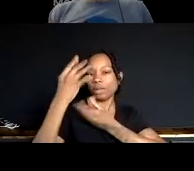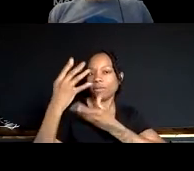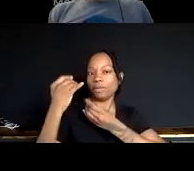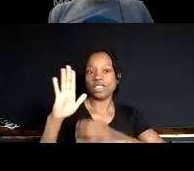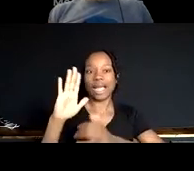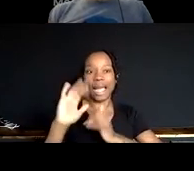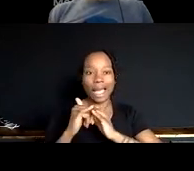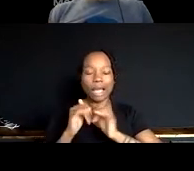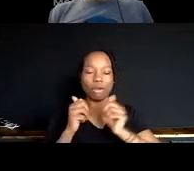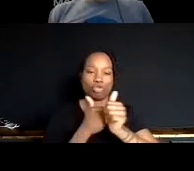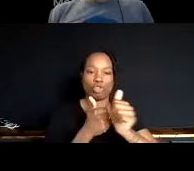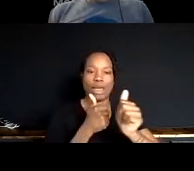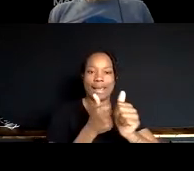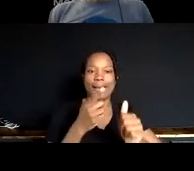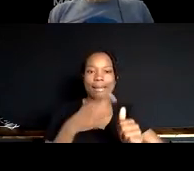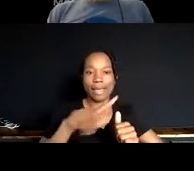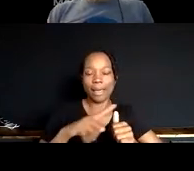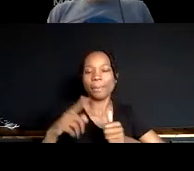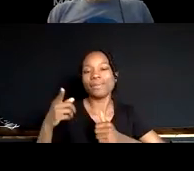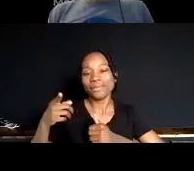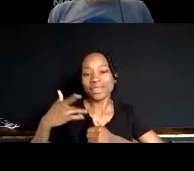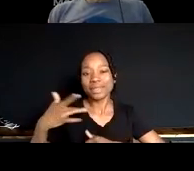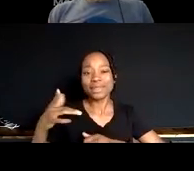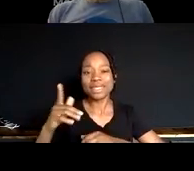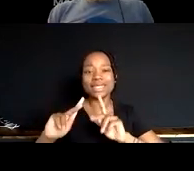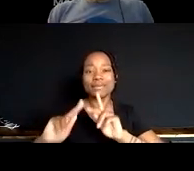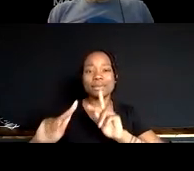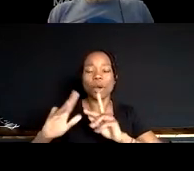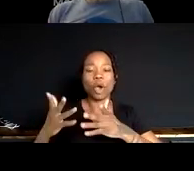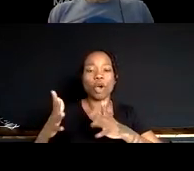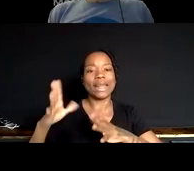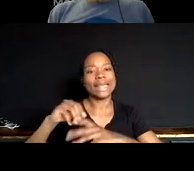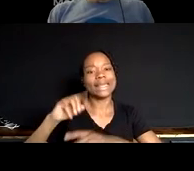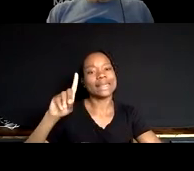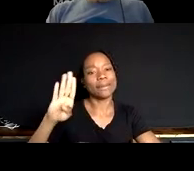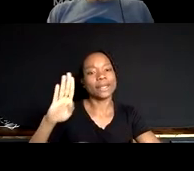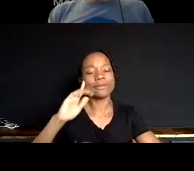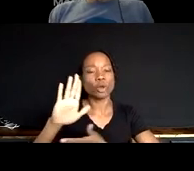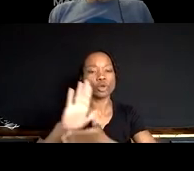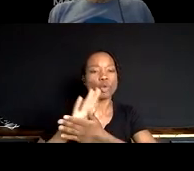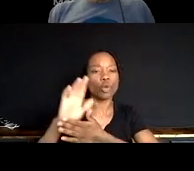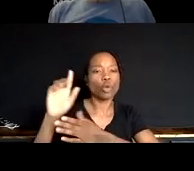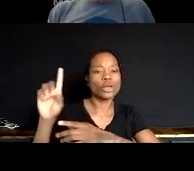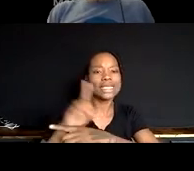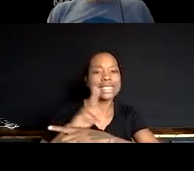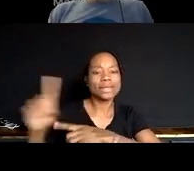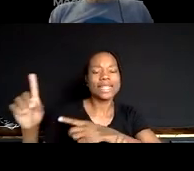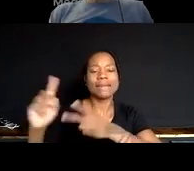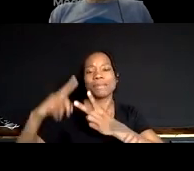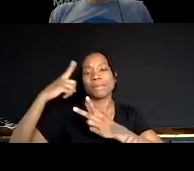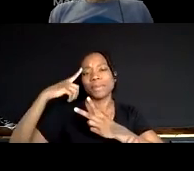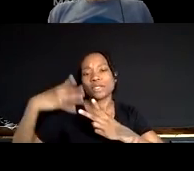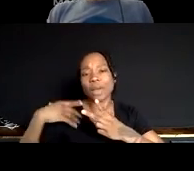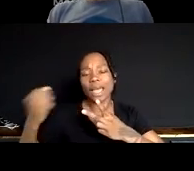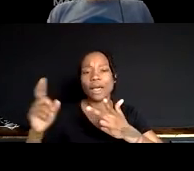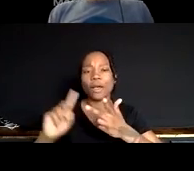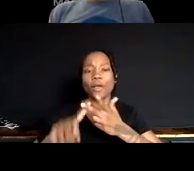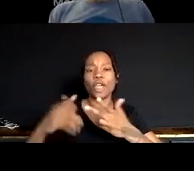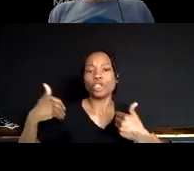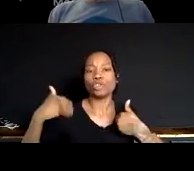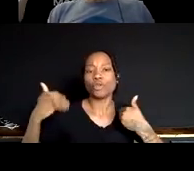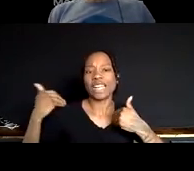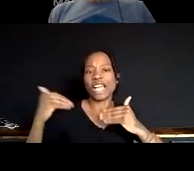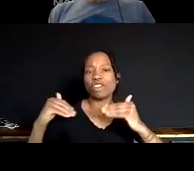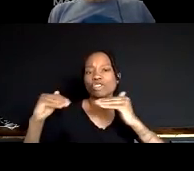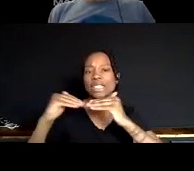información llega a personas que por su historia de salud mental, de justicia, experiencia con la justicia